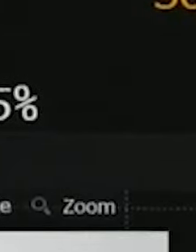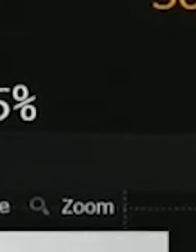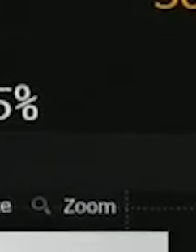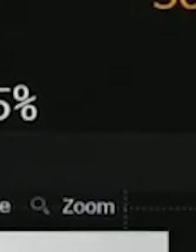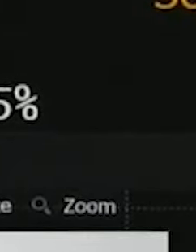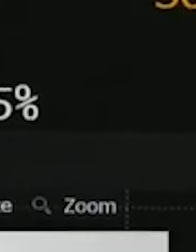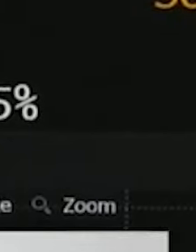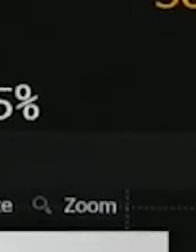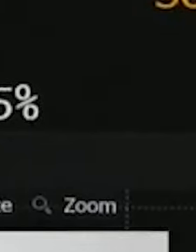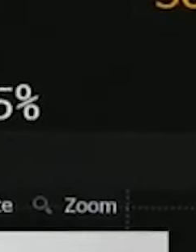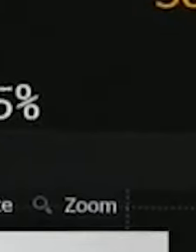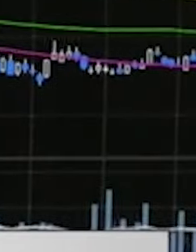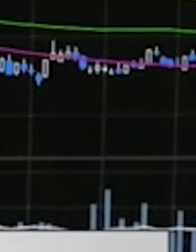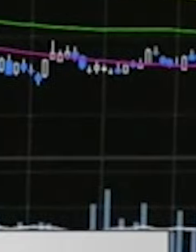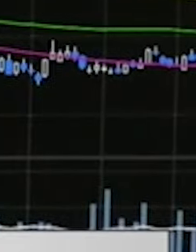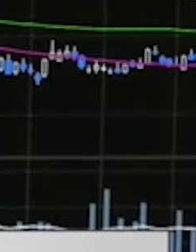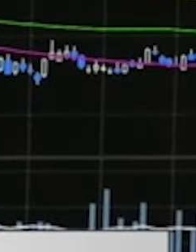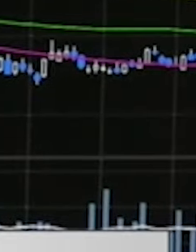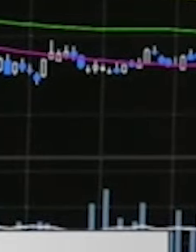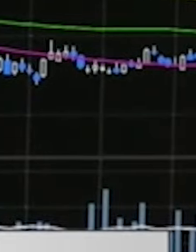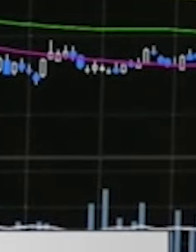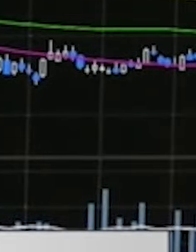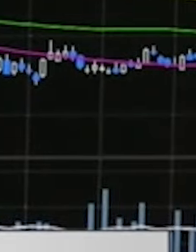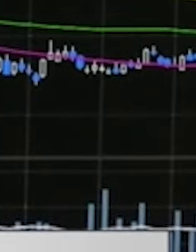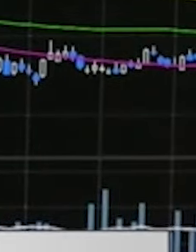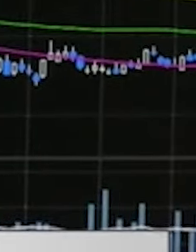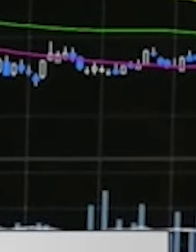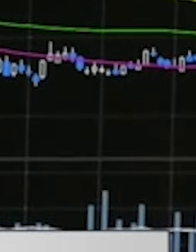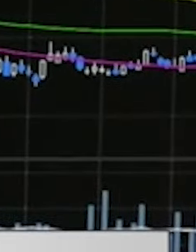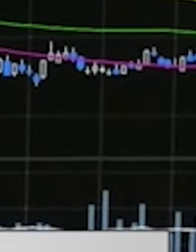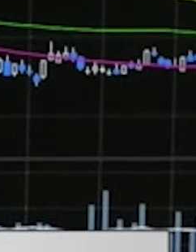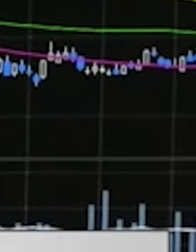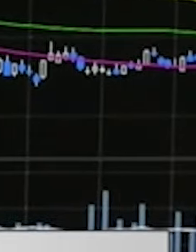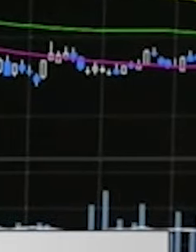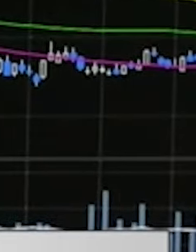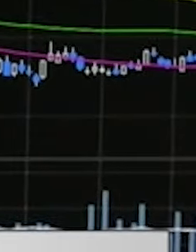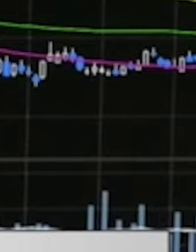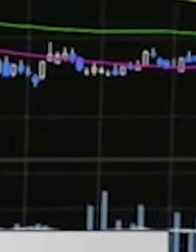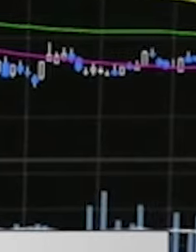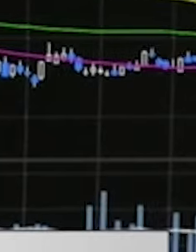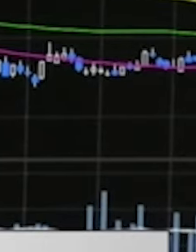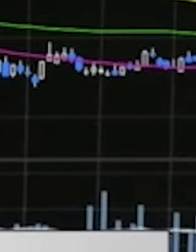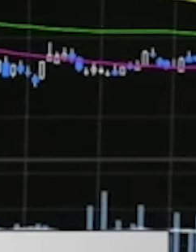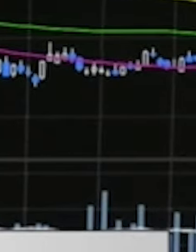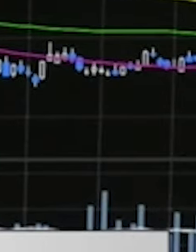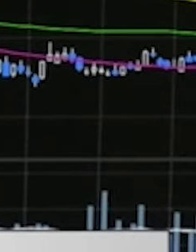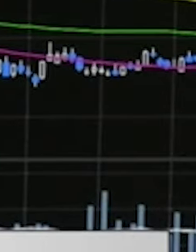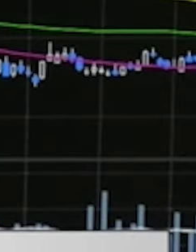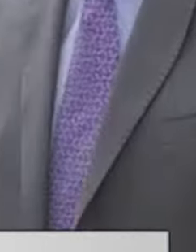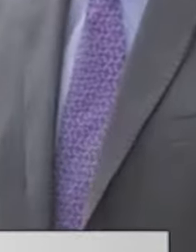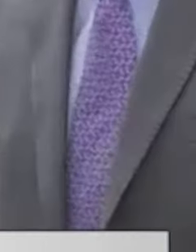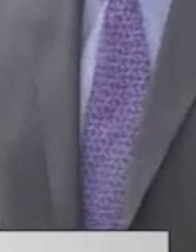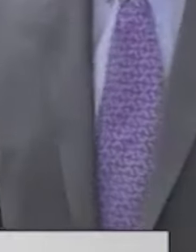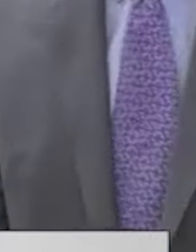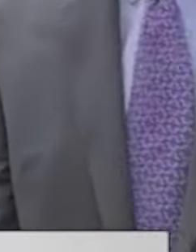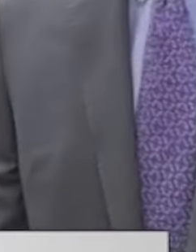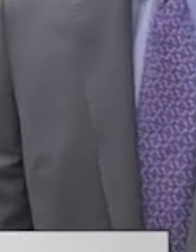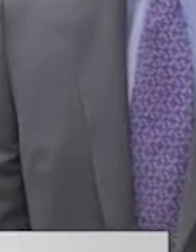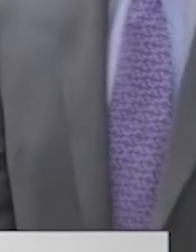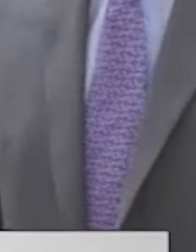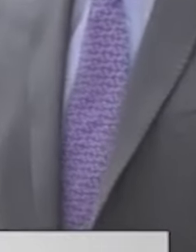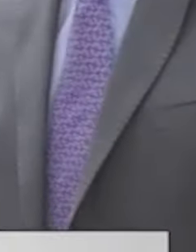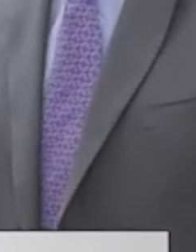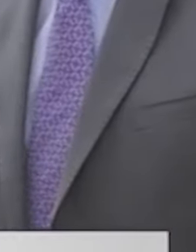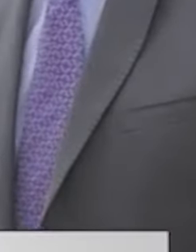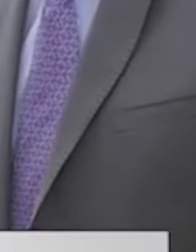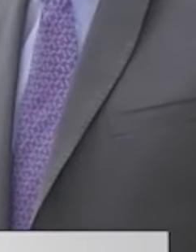hueco fiscal para este año. La deuda aumentaría al 57% del Producto Interno Bruto PIB, lo que llevará a un alza